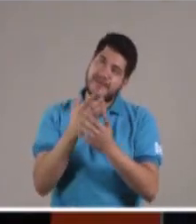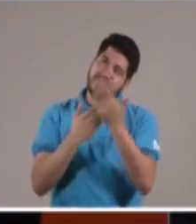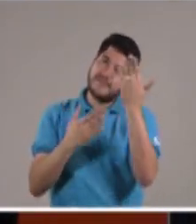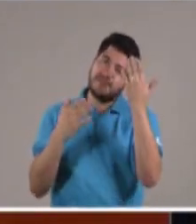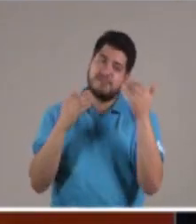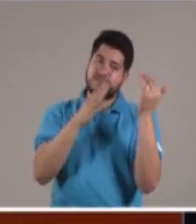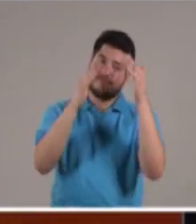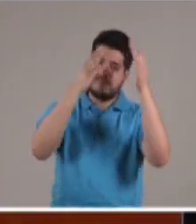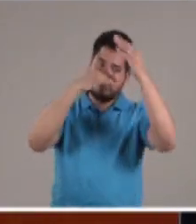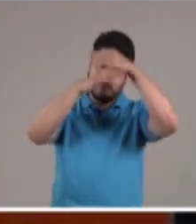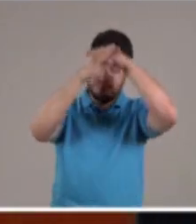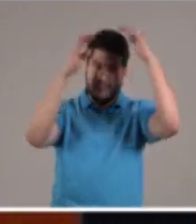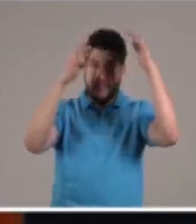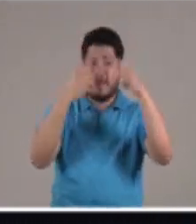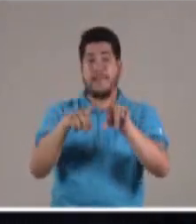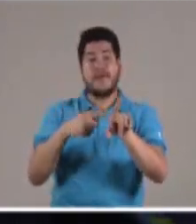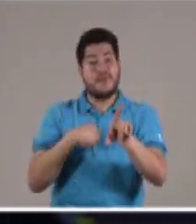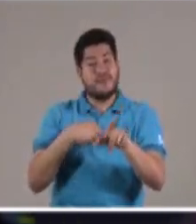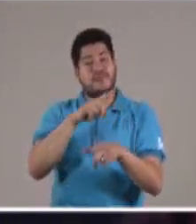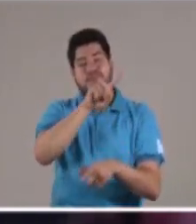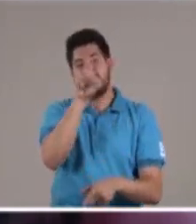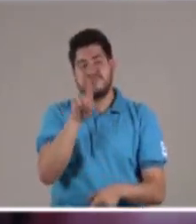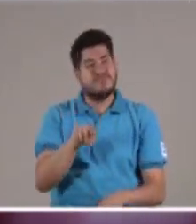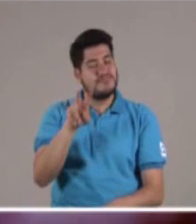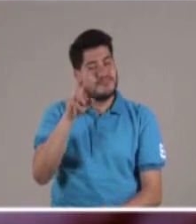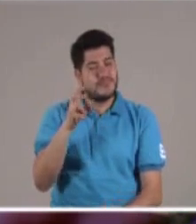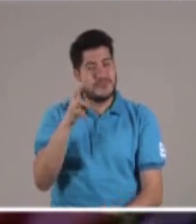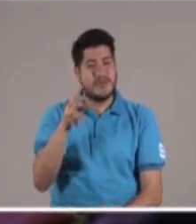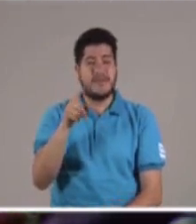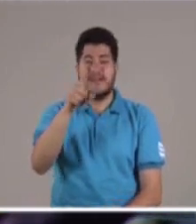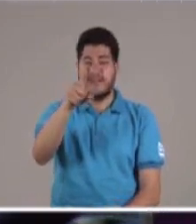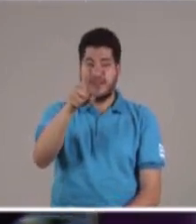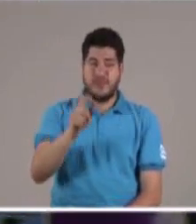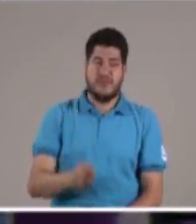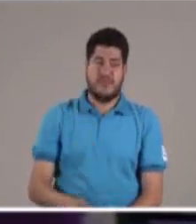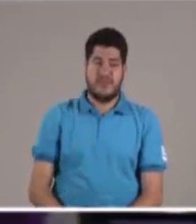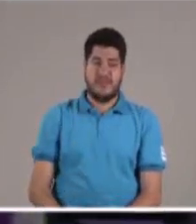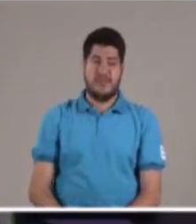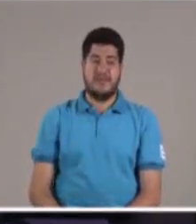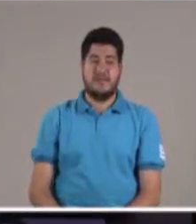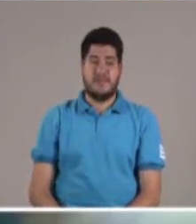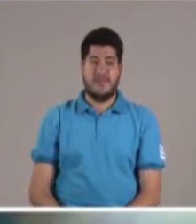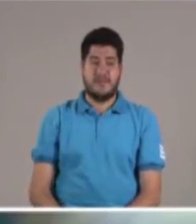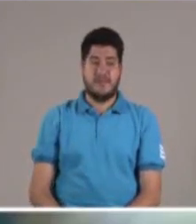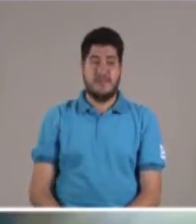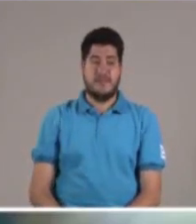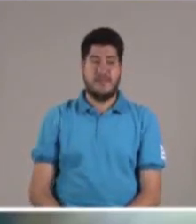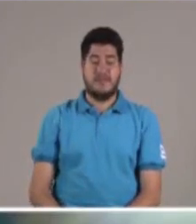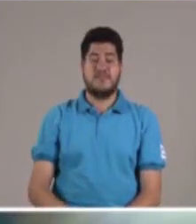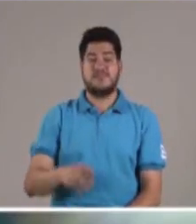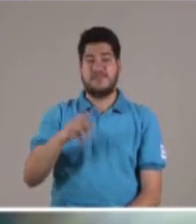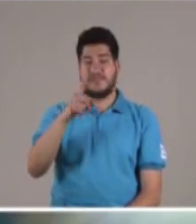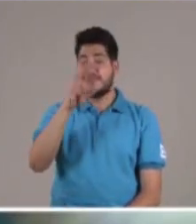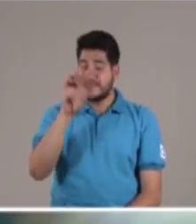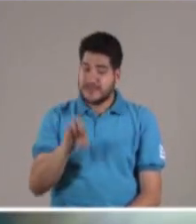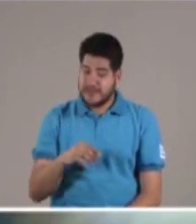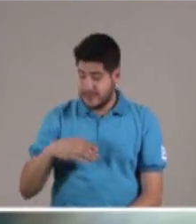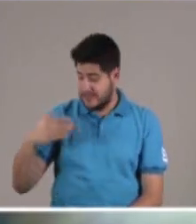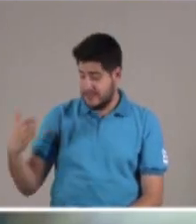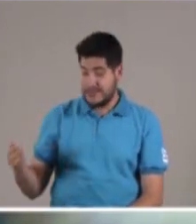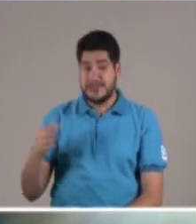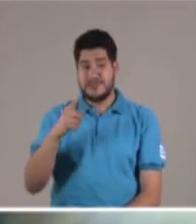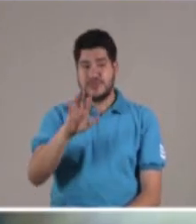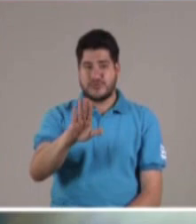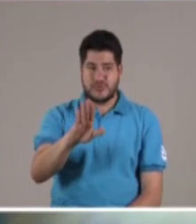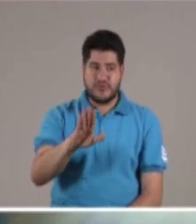pero otra vez Entonces le pregunto si usted fíjese pues no no no el que está la par suya si el